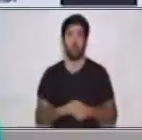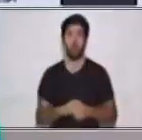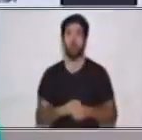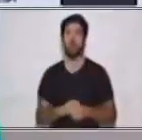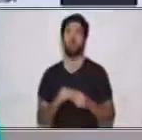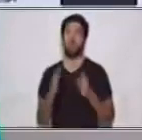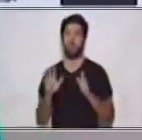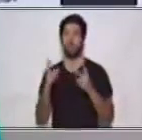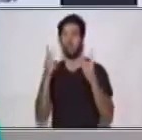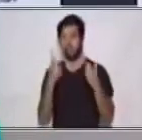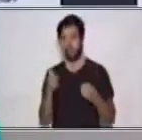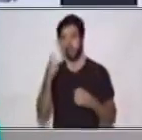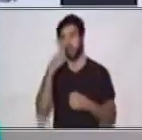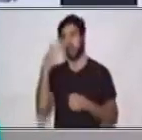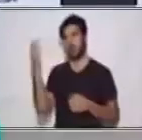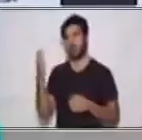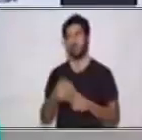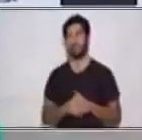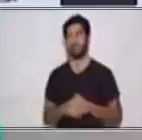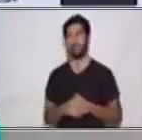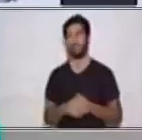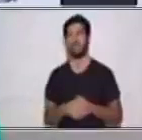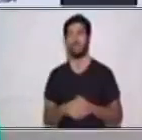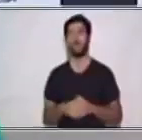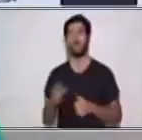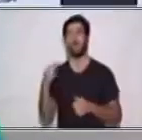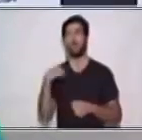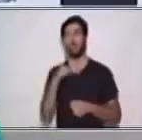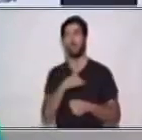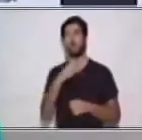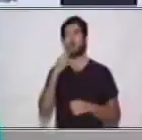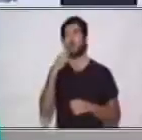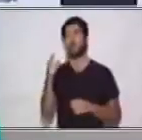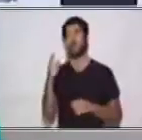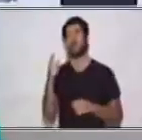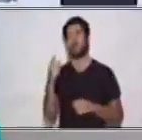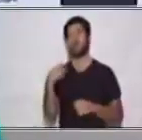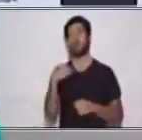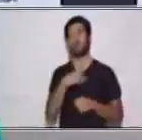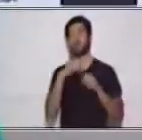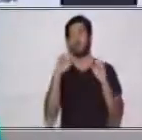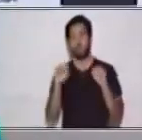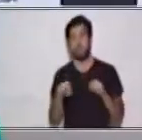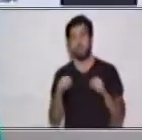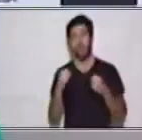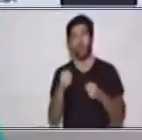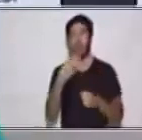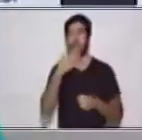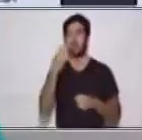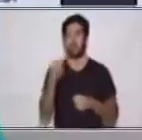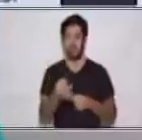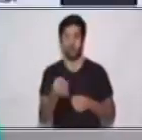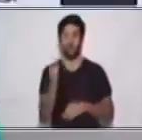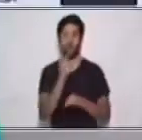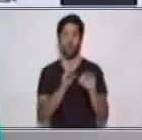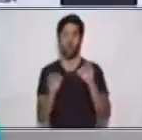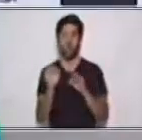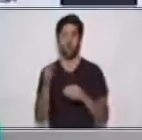Bueno, nuevamente hagámoslo juntos. Dijimos que es algo que podemos decir, un hecho que si es verdadero o